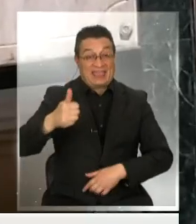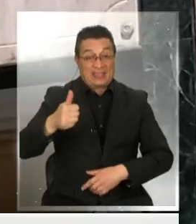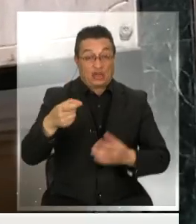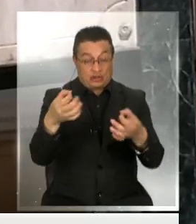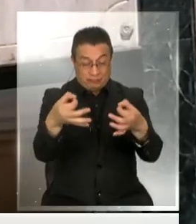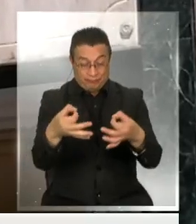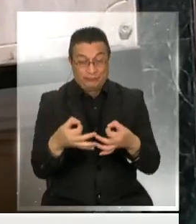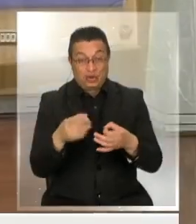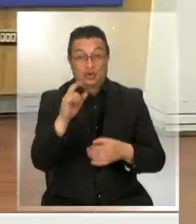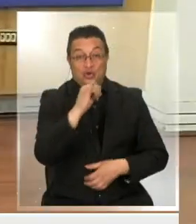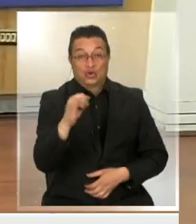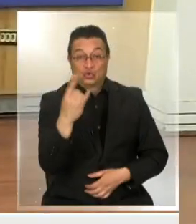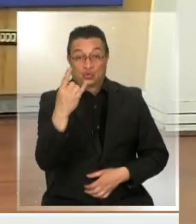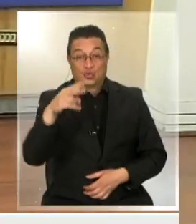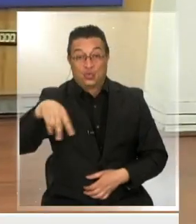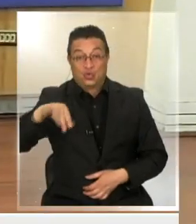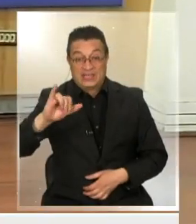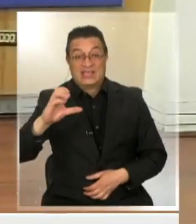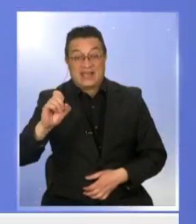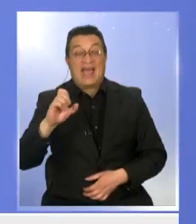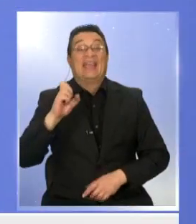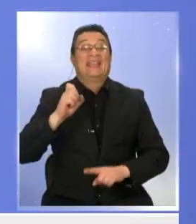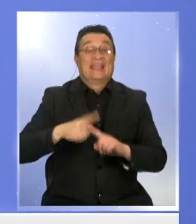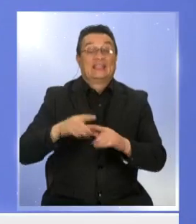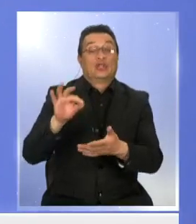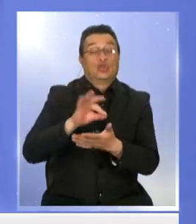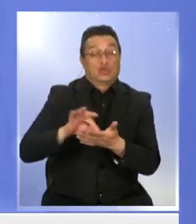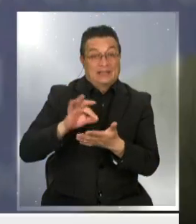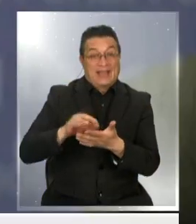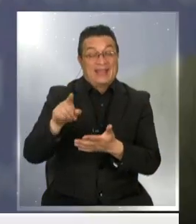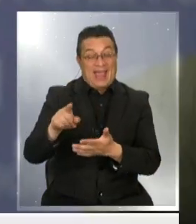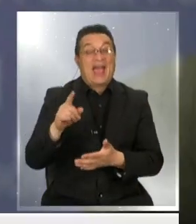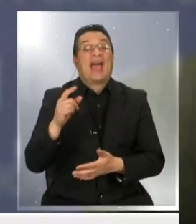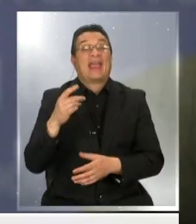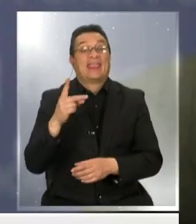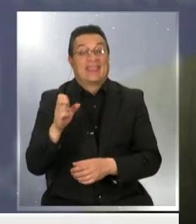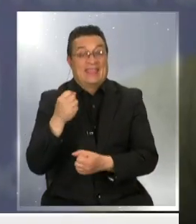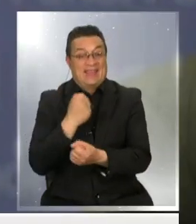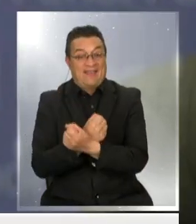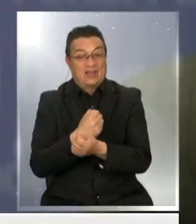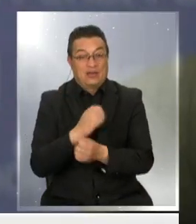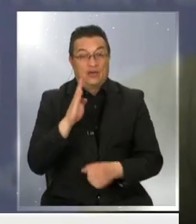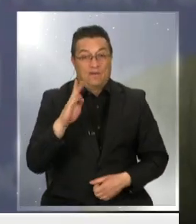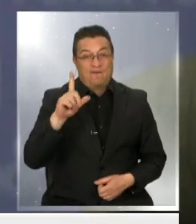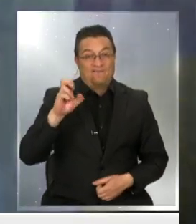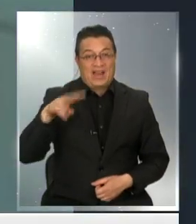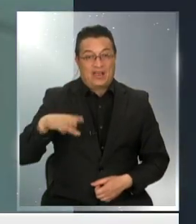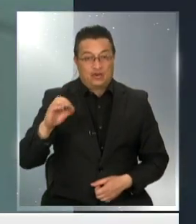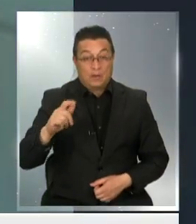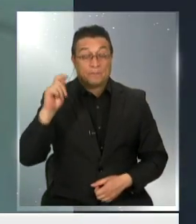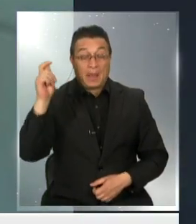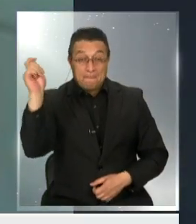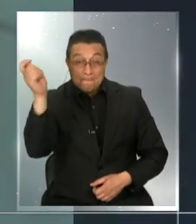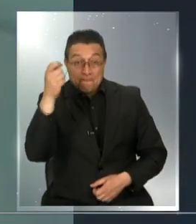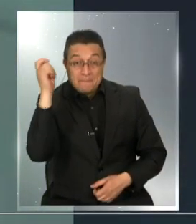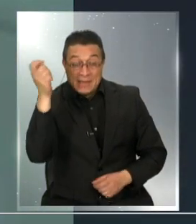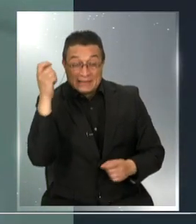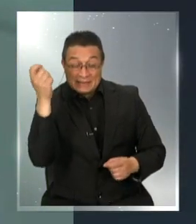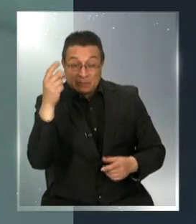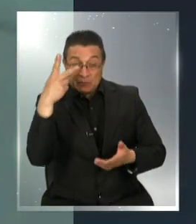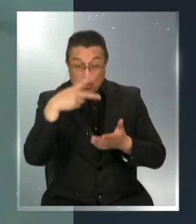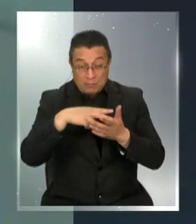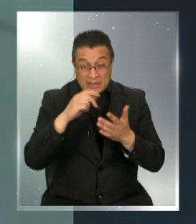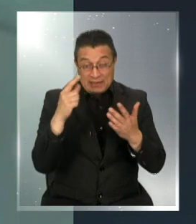presupuesto Héctor Zúñiga y a la exsubsecretaria de Carabineros Javiera Blanco. Entre los meses de septiembre de 2006